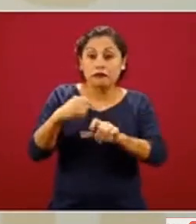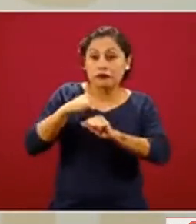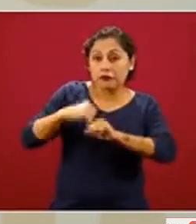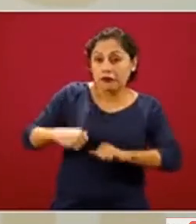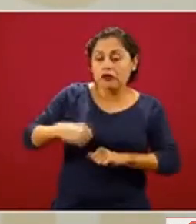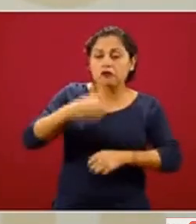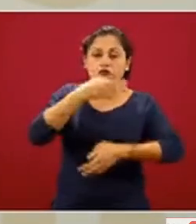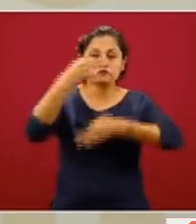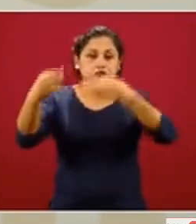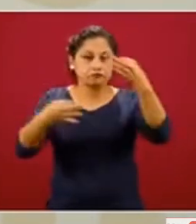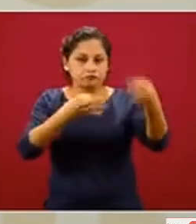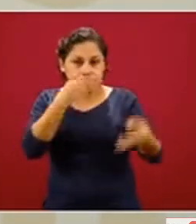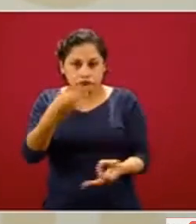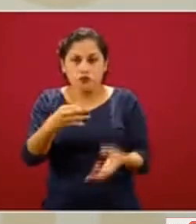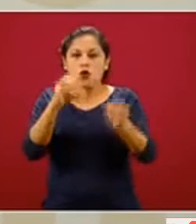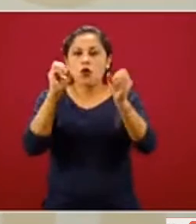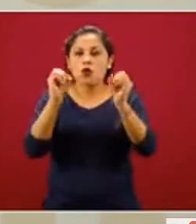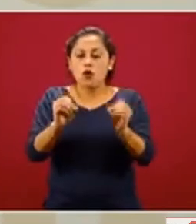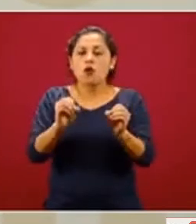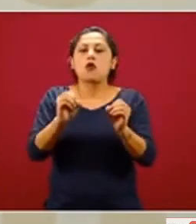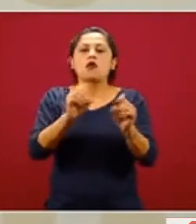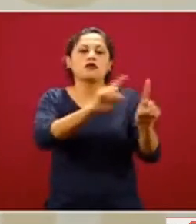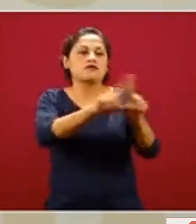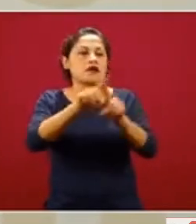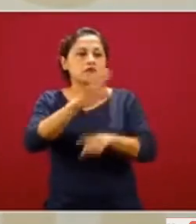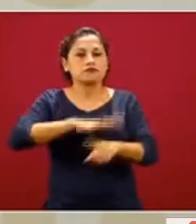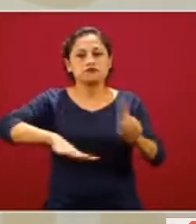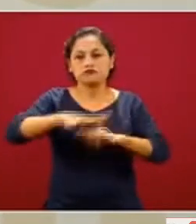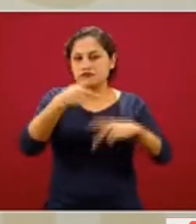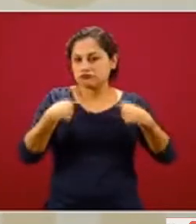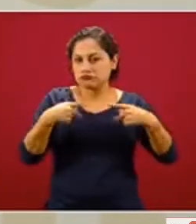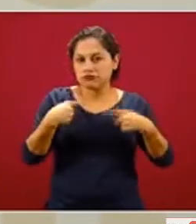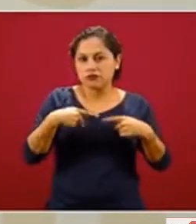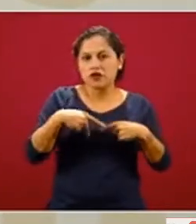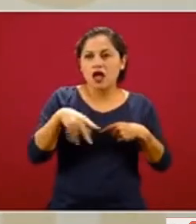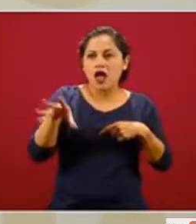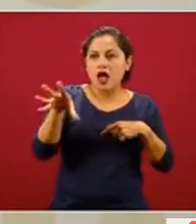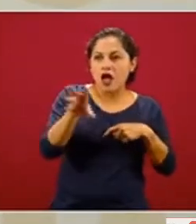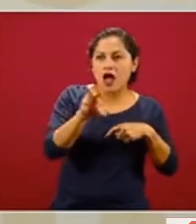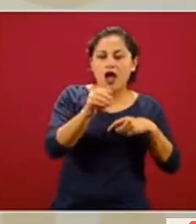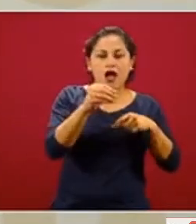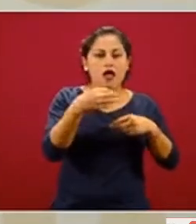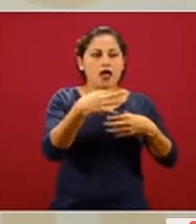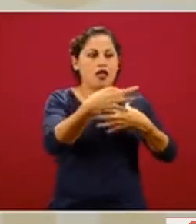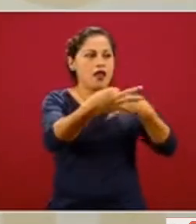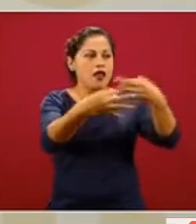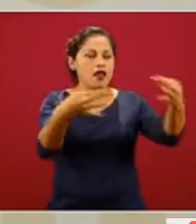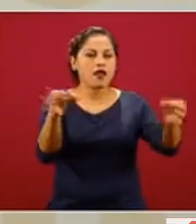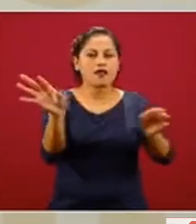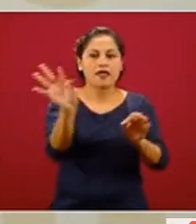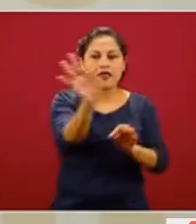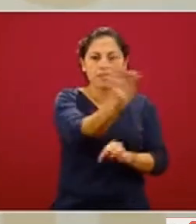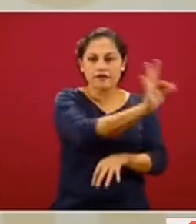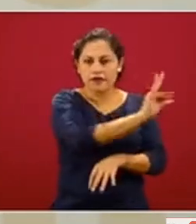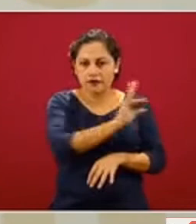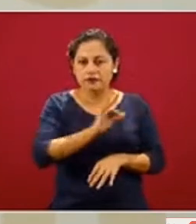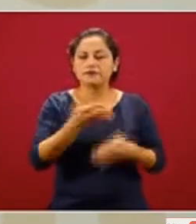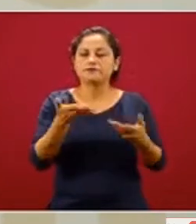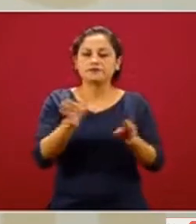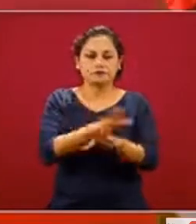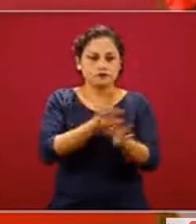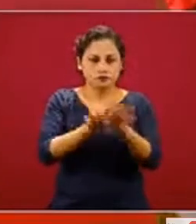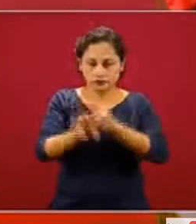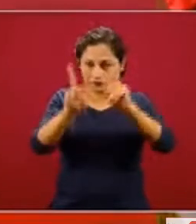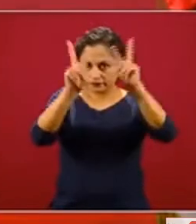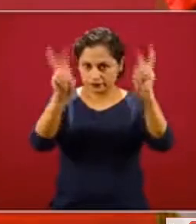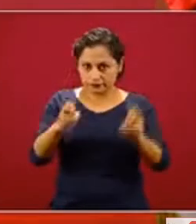sociales, pero básicamente se empiezan a construir ideas como si fueran verdades científicas. Y una de ellas es el tema de las pruebas